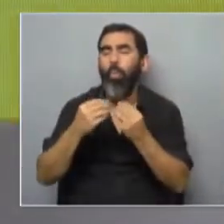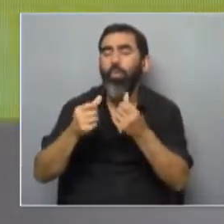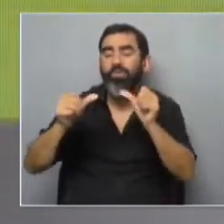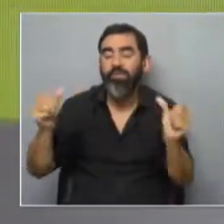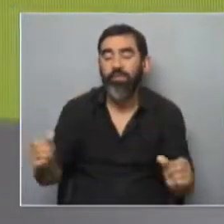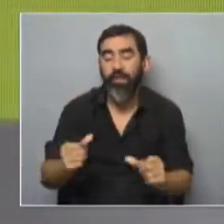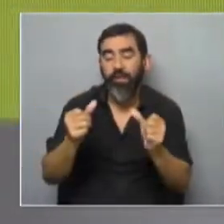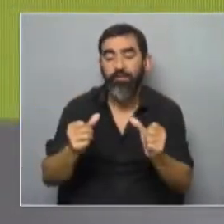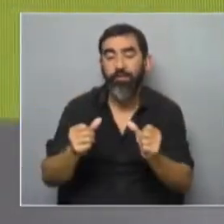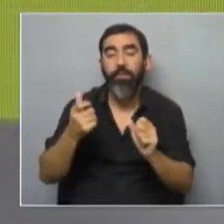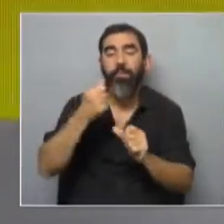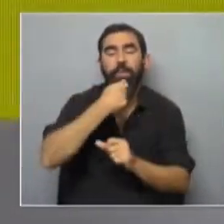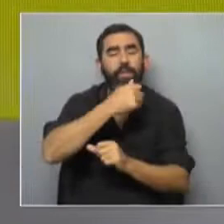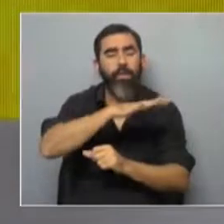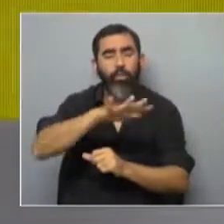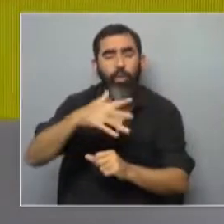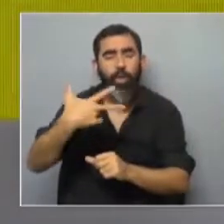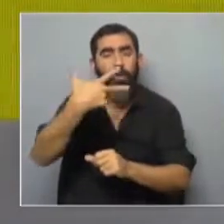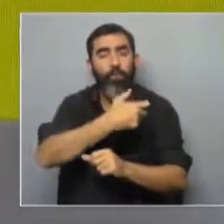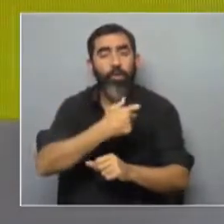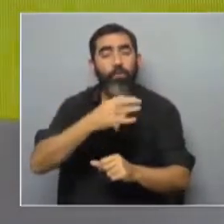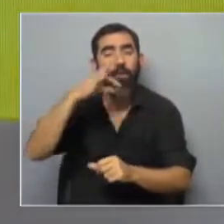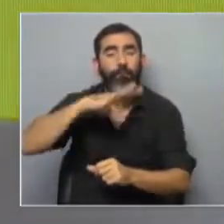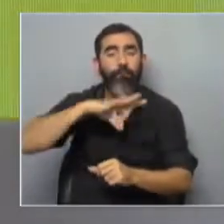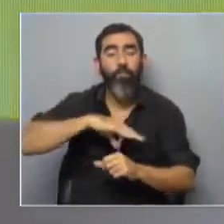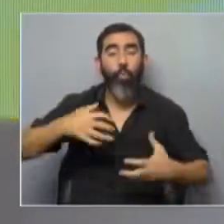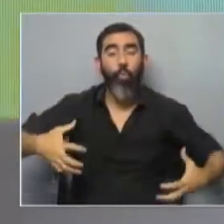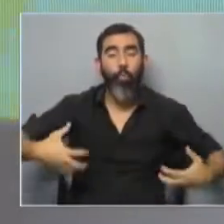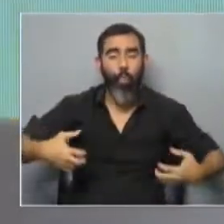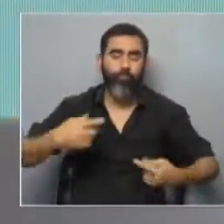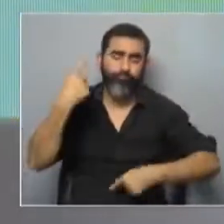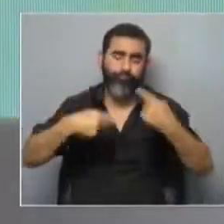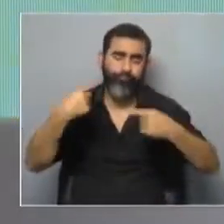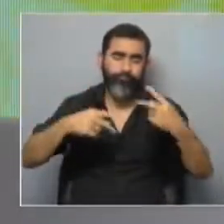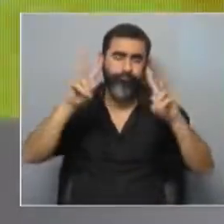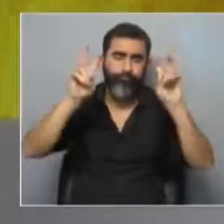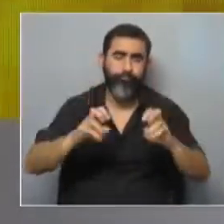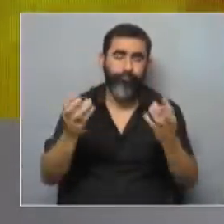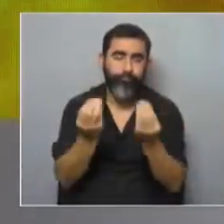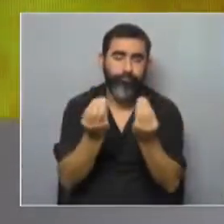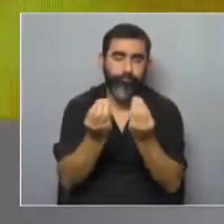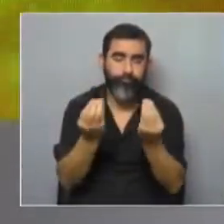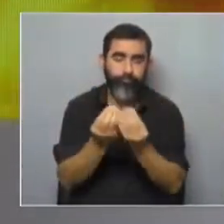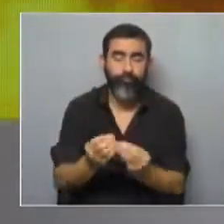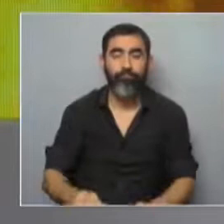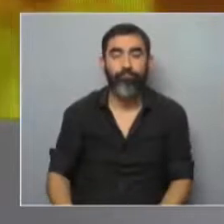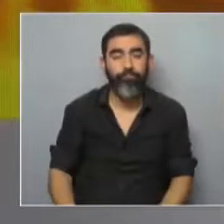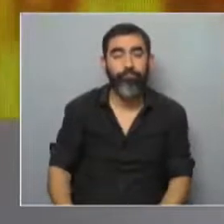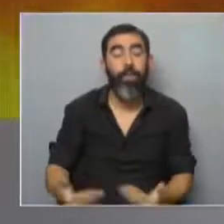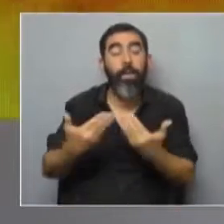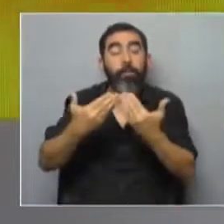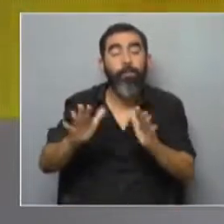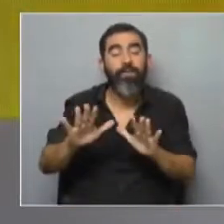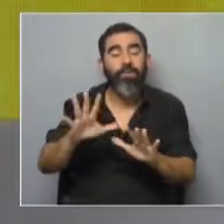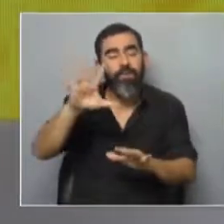construye, y de la historia de las vacunas y hasta de la viruela del mono. O sea que vamos a hablar de un montón de temas y vamos a empezar por un